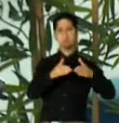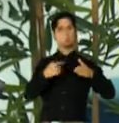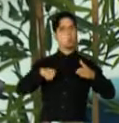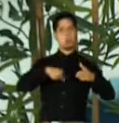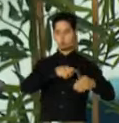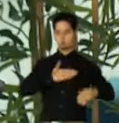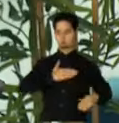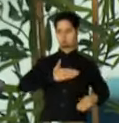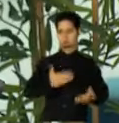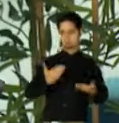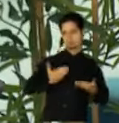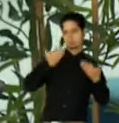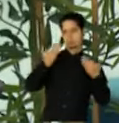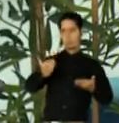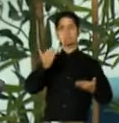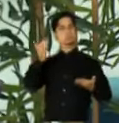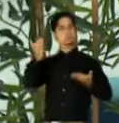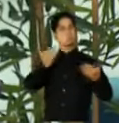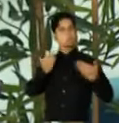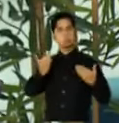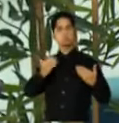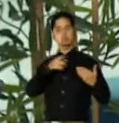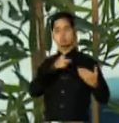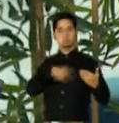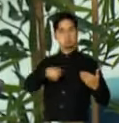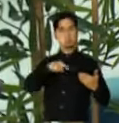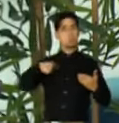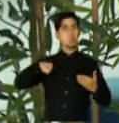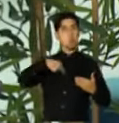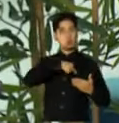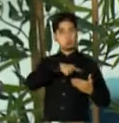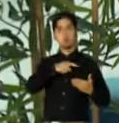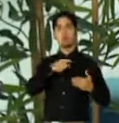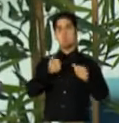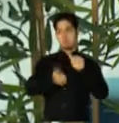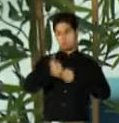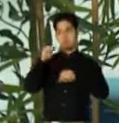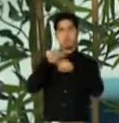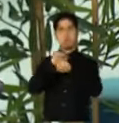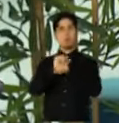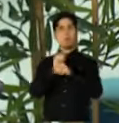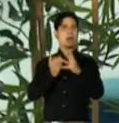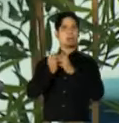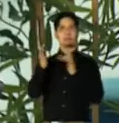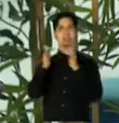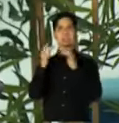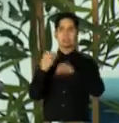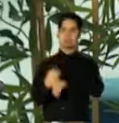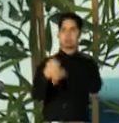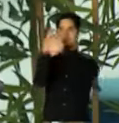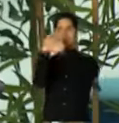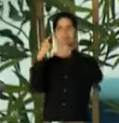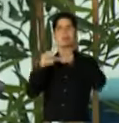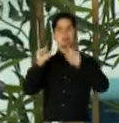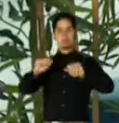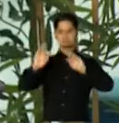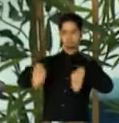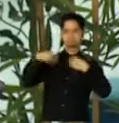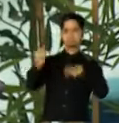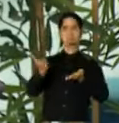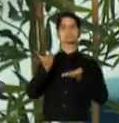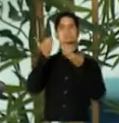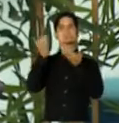ofrecer servicios. Casi todos nos hemos movido a servicios a través de telesalud para entonces poder ofrecerlo. Y entonces